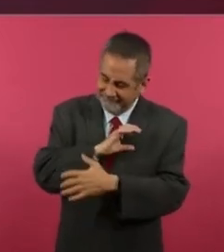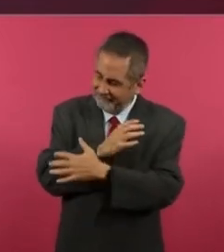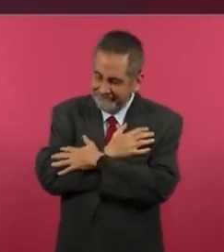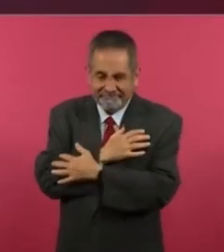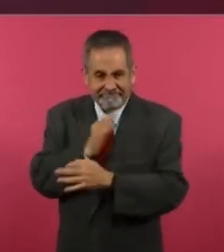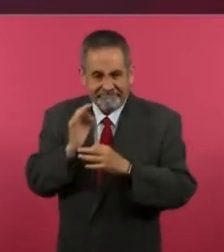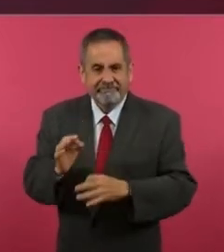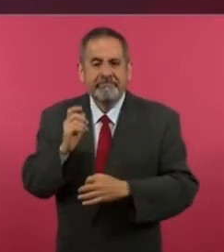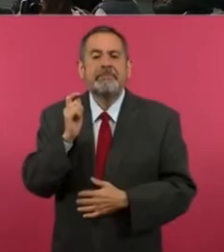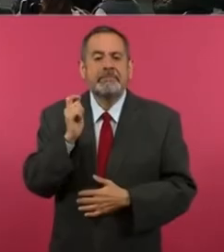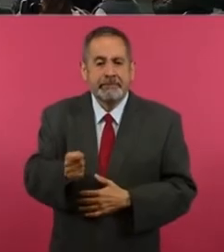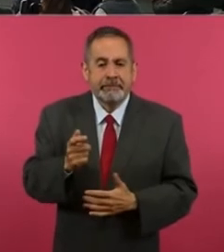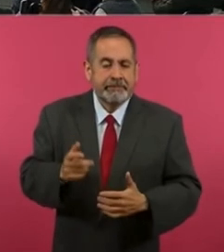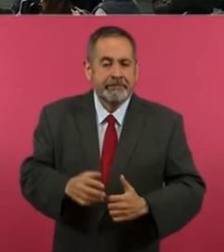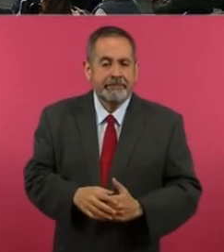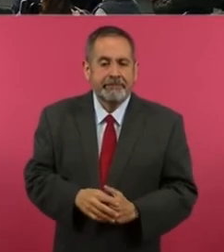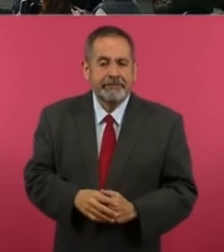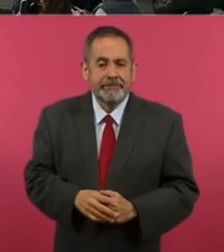porque